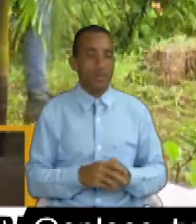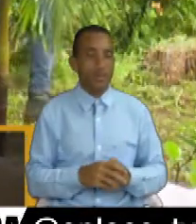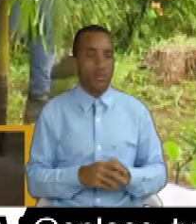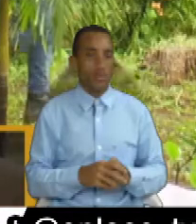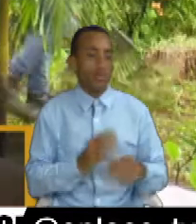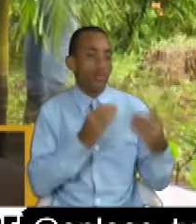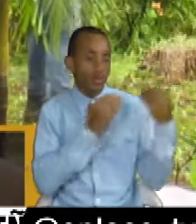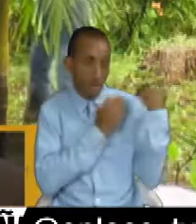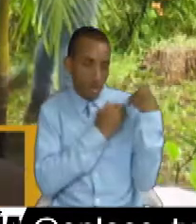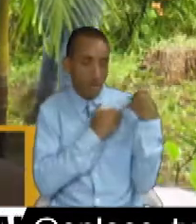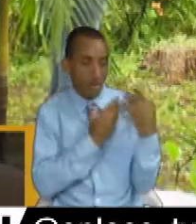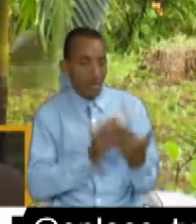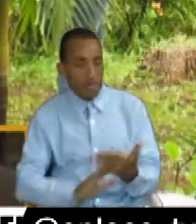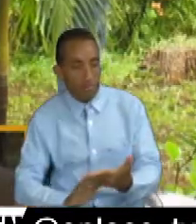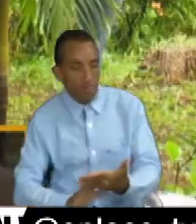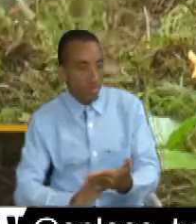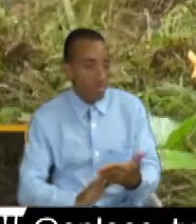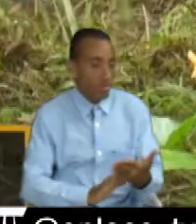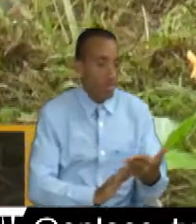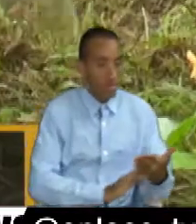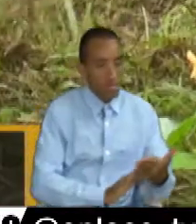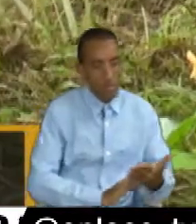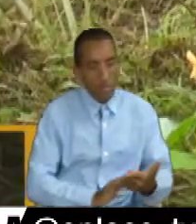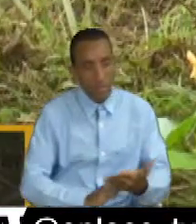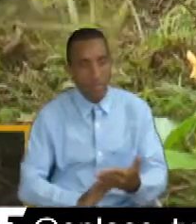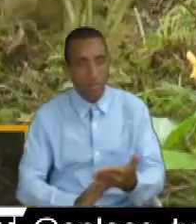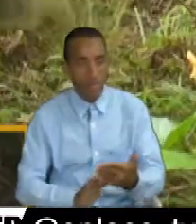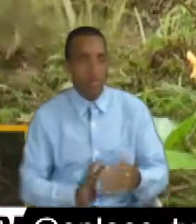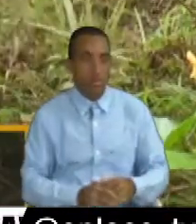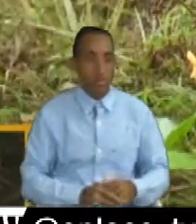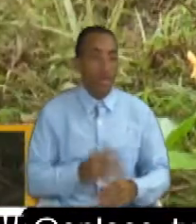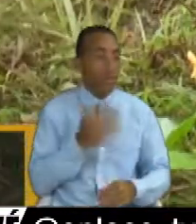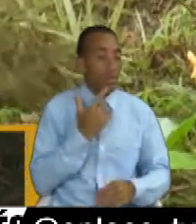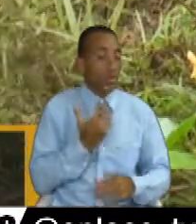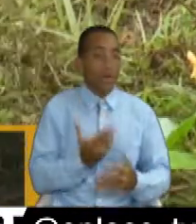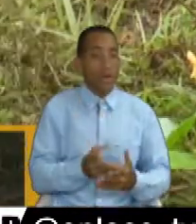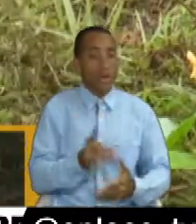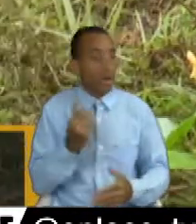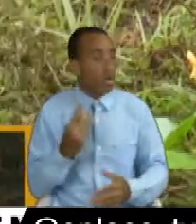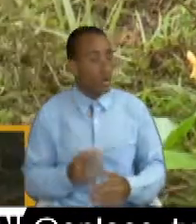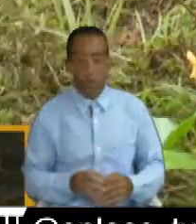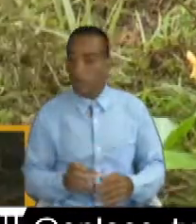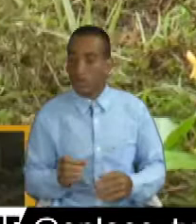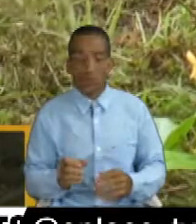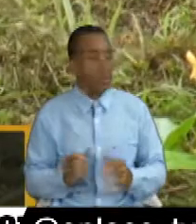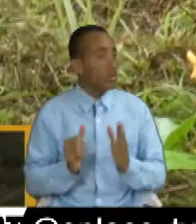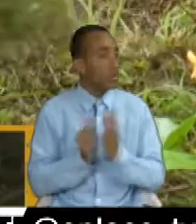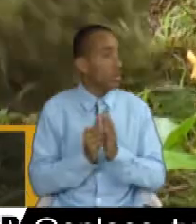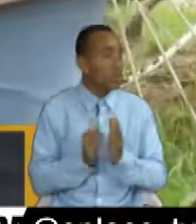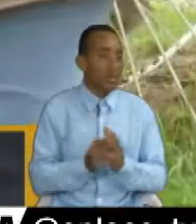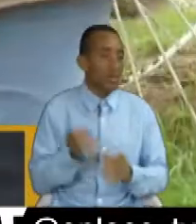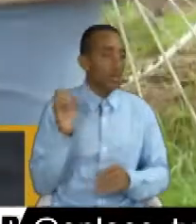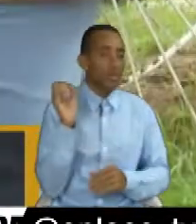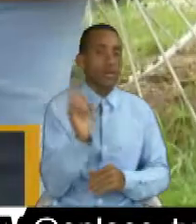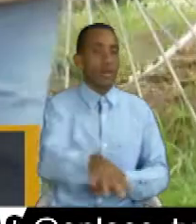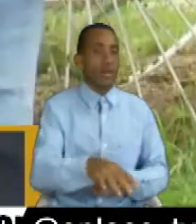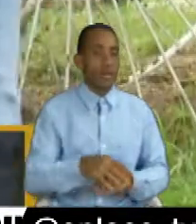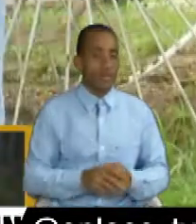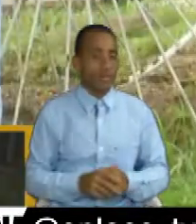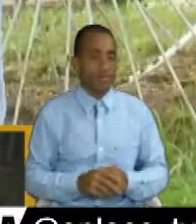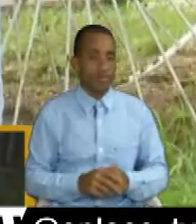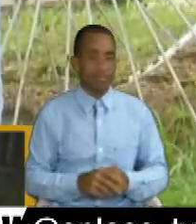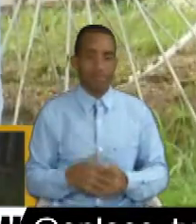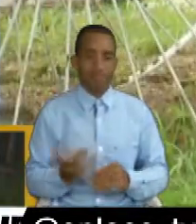de la recuperación de estos lugares, no tirando residuos inorgánicos a los sitios